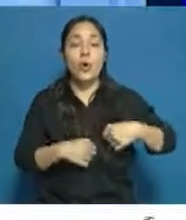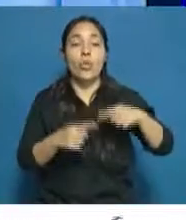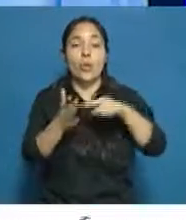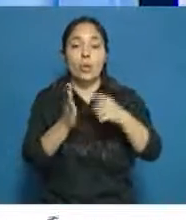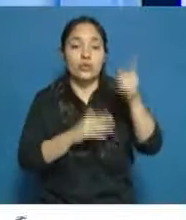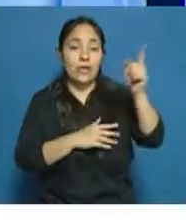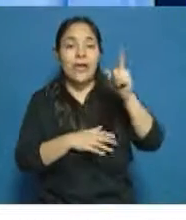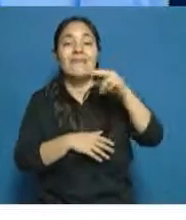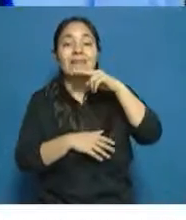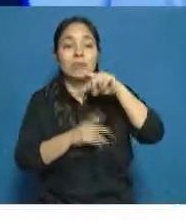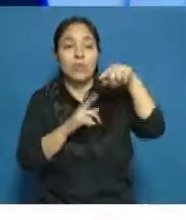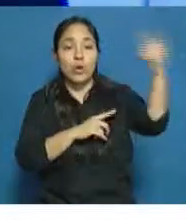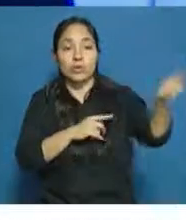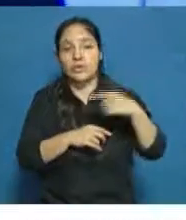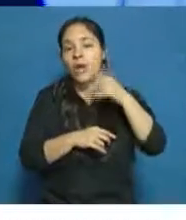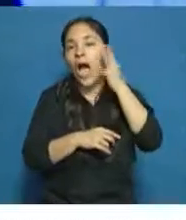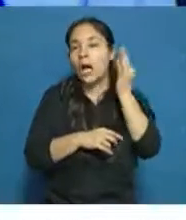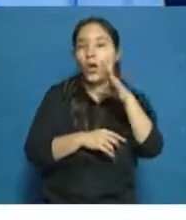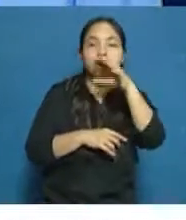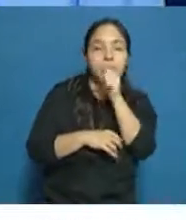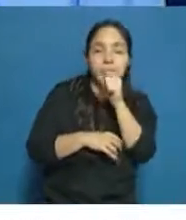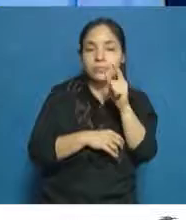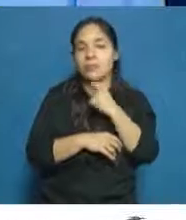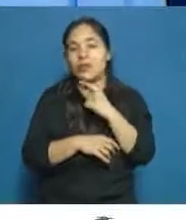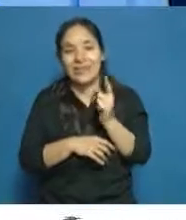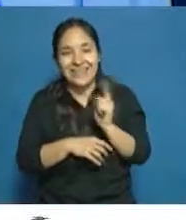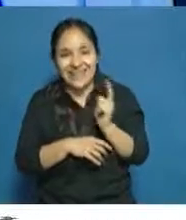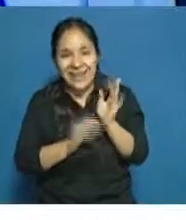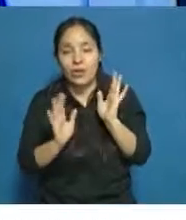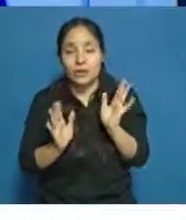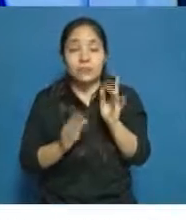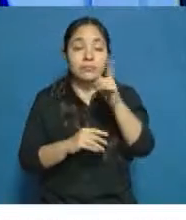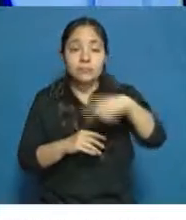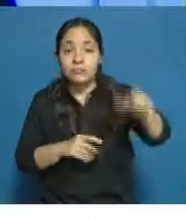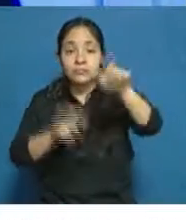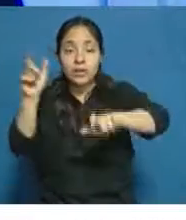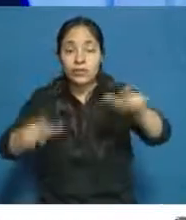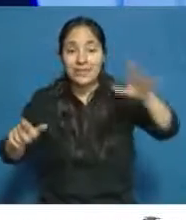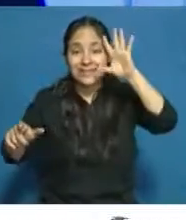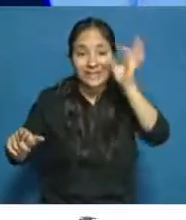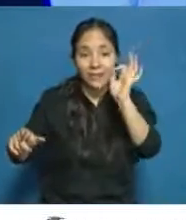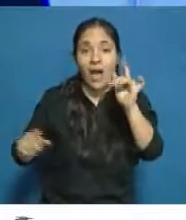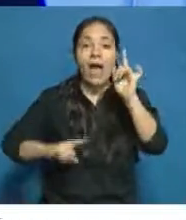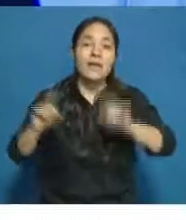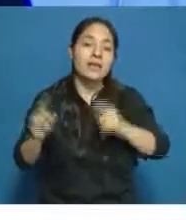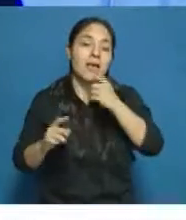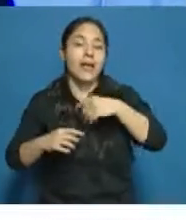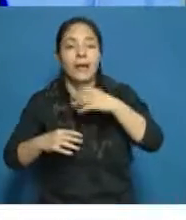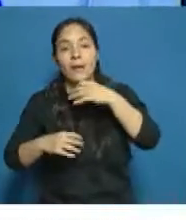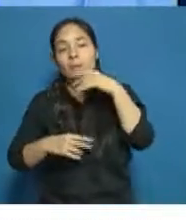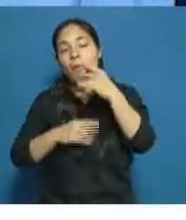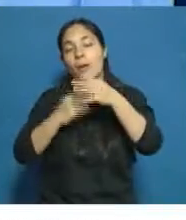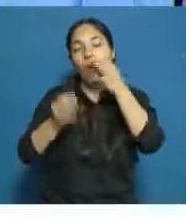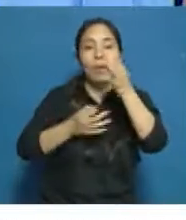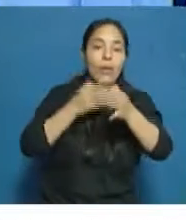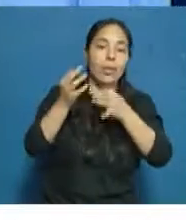como a mí no oculto nada y me gusta decir todas las cosas como son y que la gente sepa, pero por ahí después empiezan los rumores, todas estas